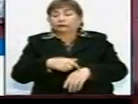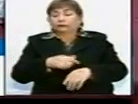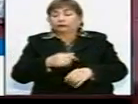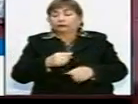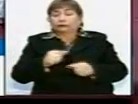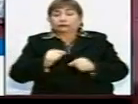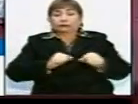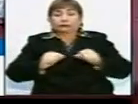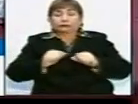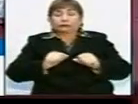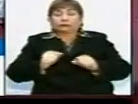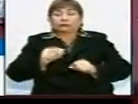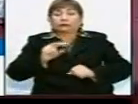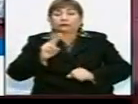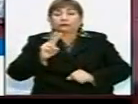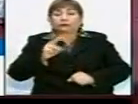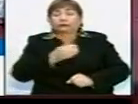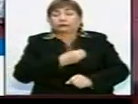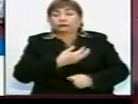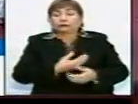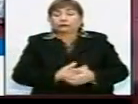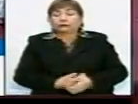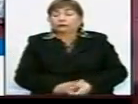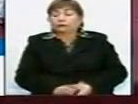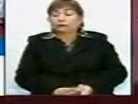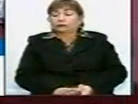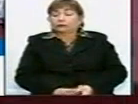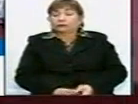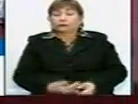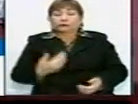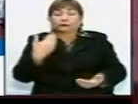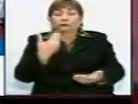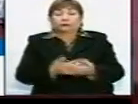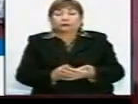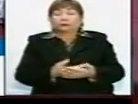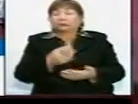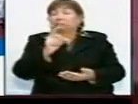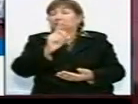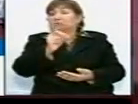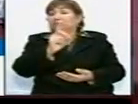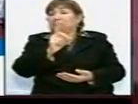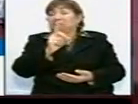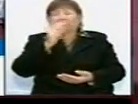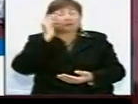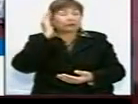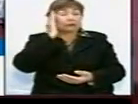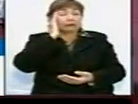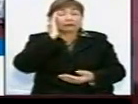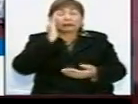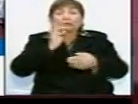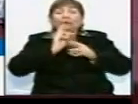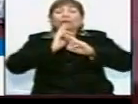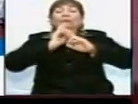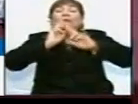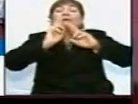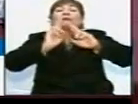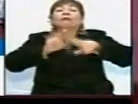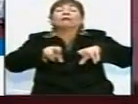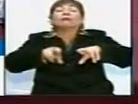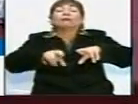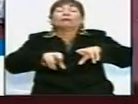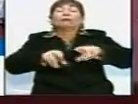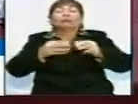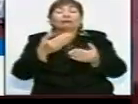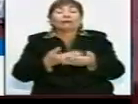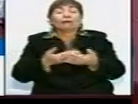sismo como el 26 de mayo por ejemplo cuando nosotros llegamos ahí no sabían cómo responder hemos tenido que